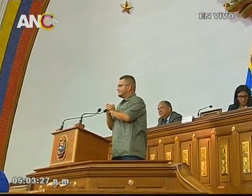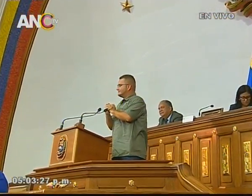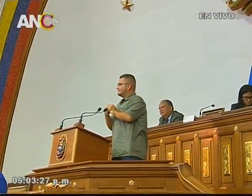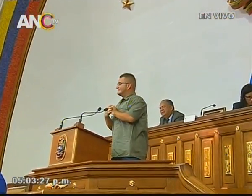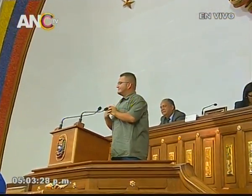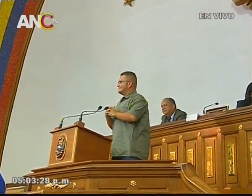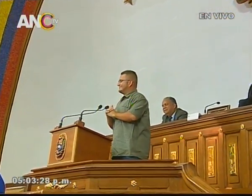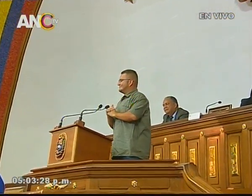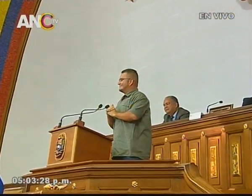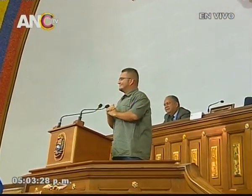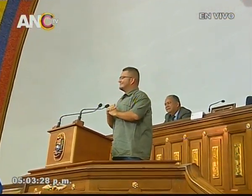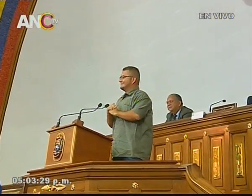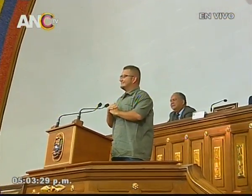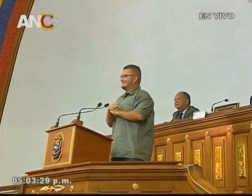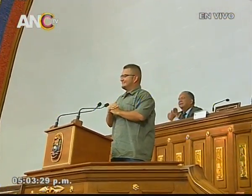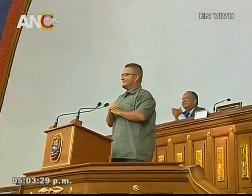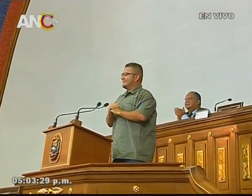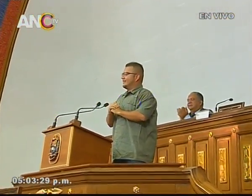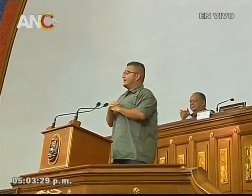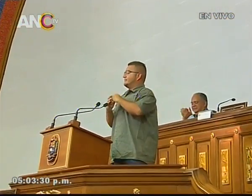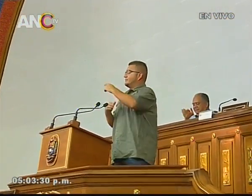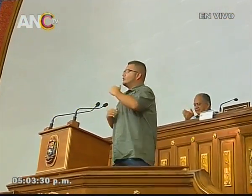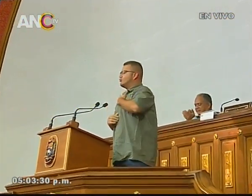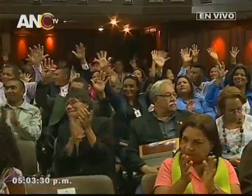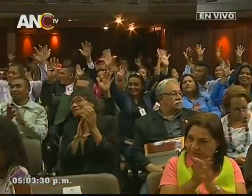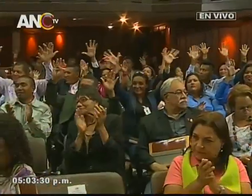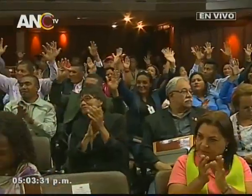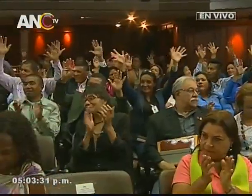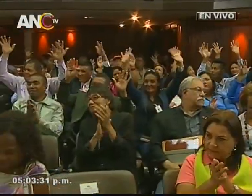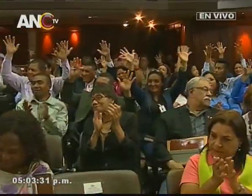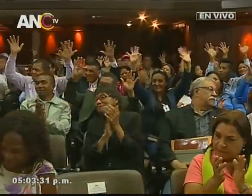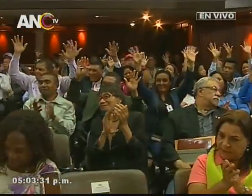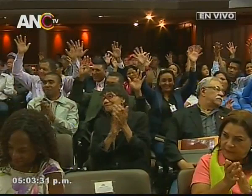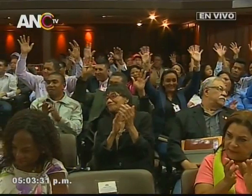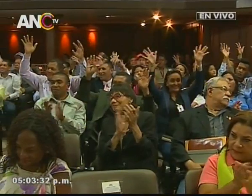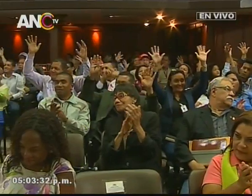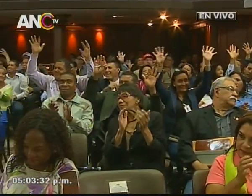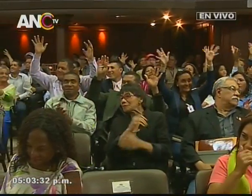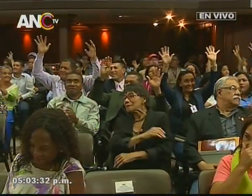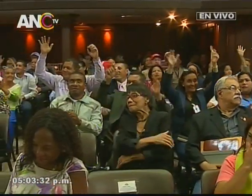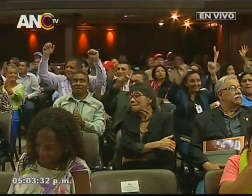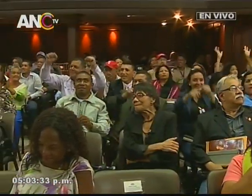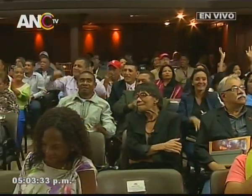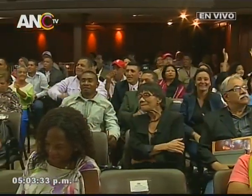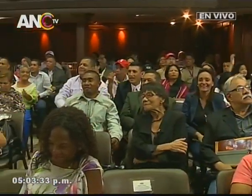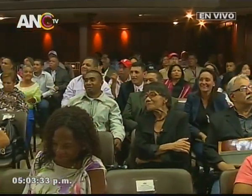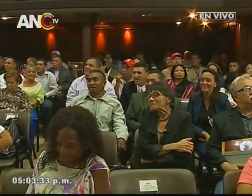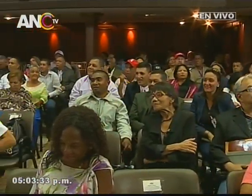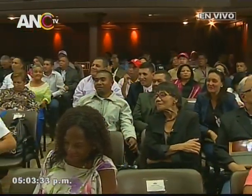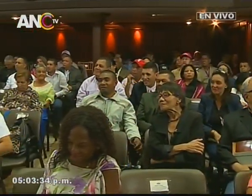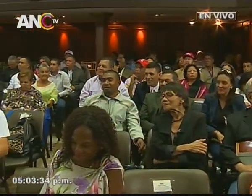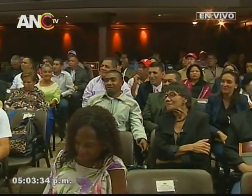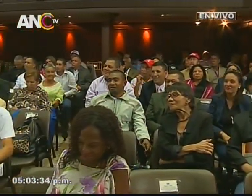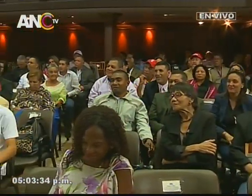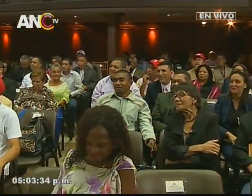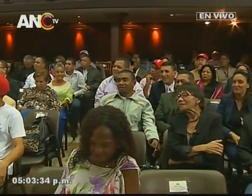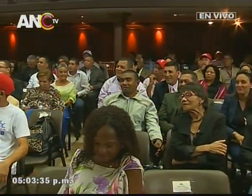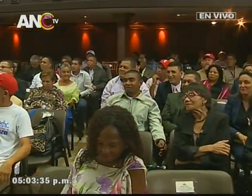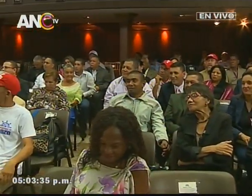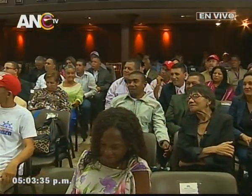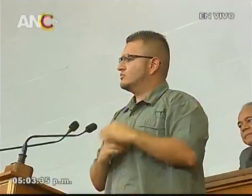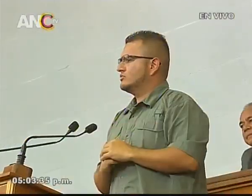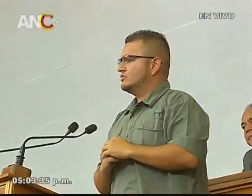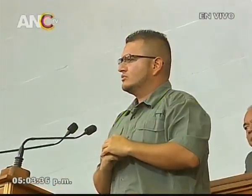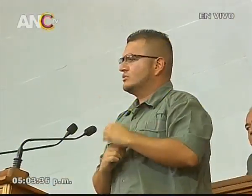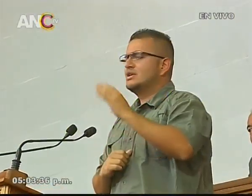mis compañeros con discapacidad, a los 5 constituyentistas. en especial a